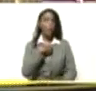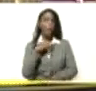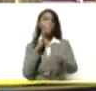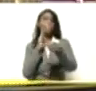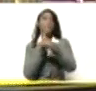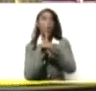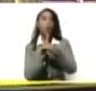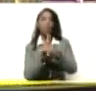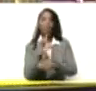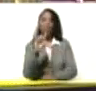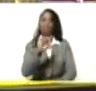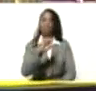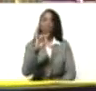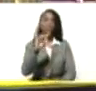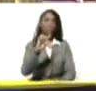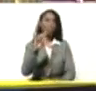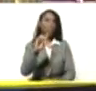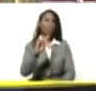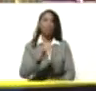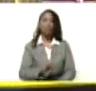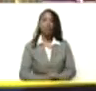estancados